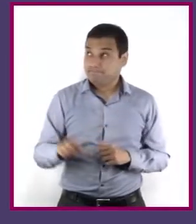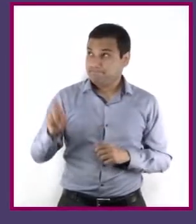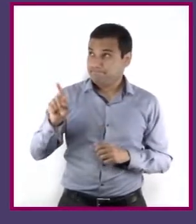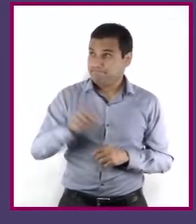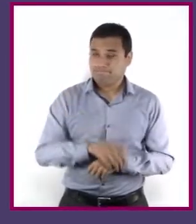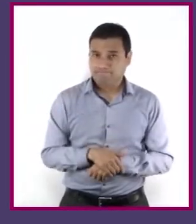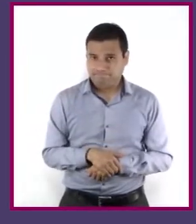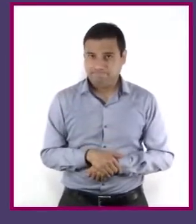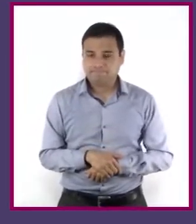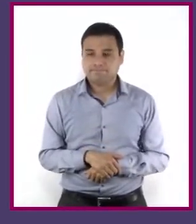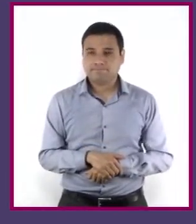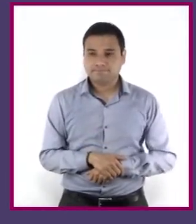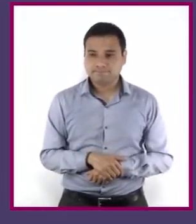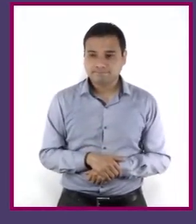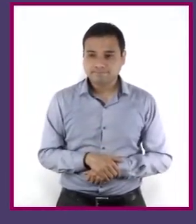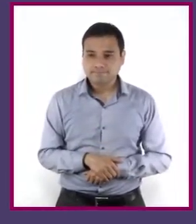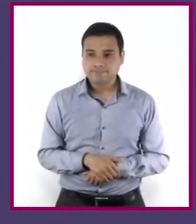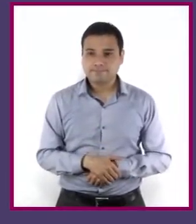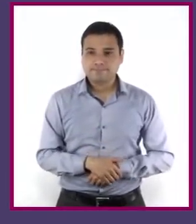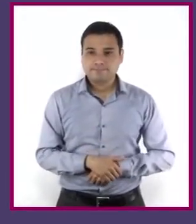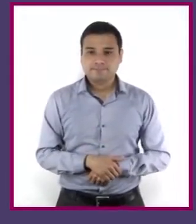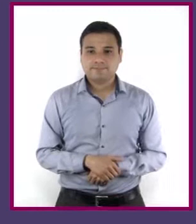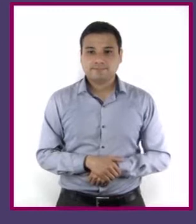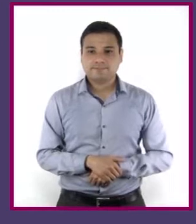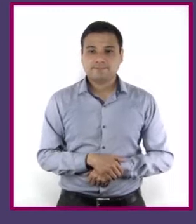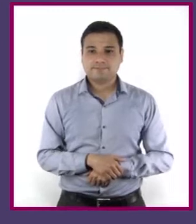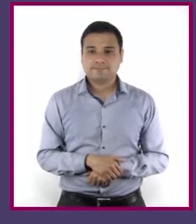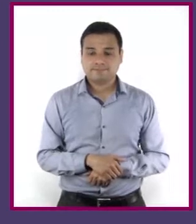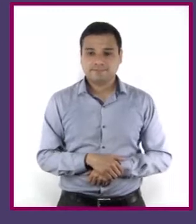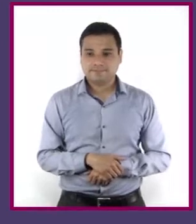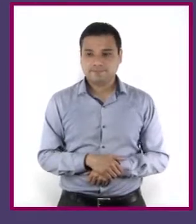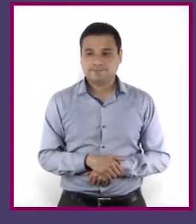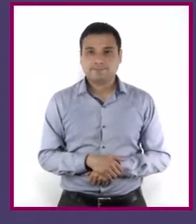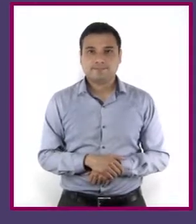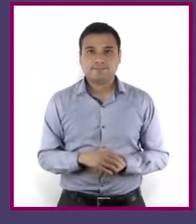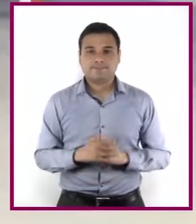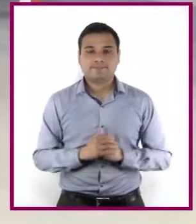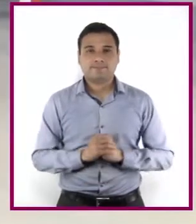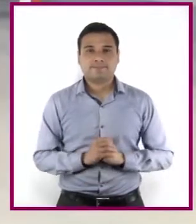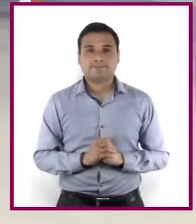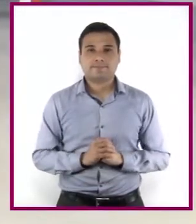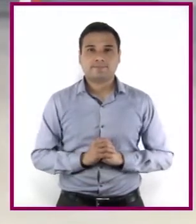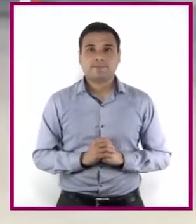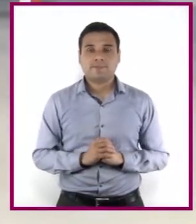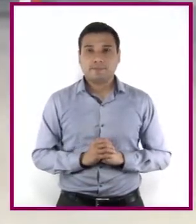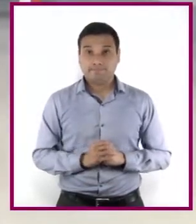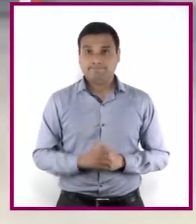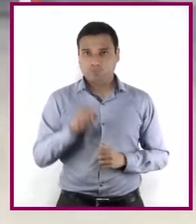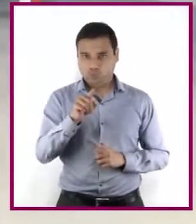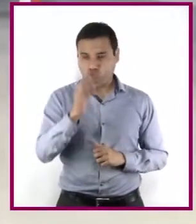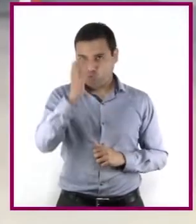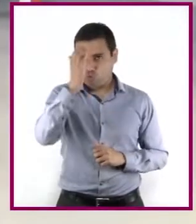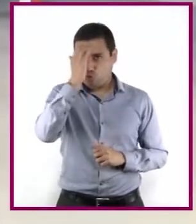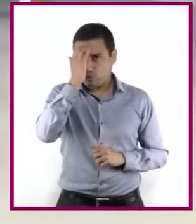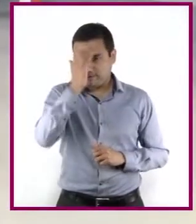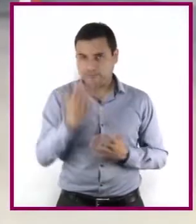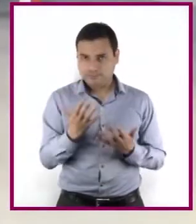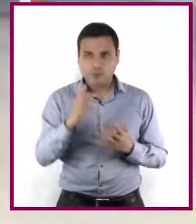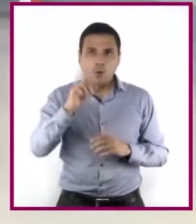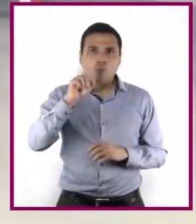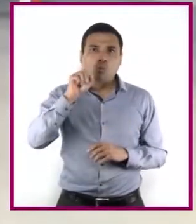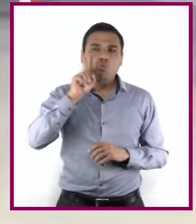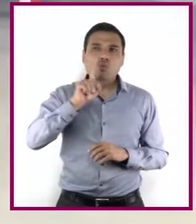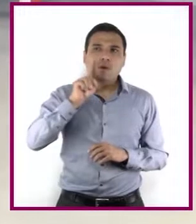dimensiones política, civil y social de la participación de las mujeres. Conocerán cómo han logrado